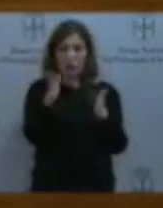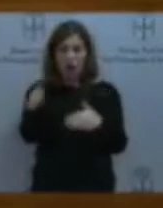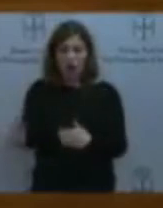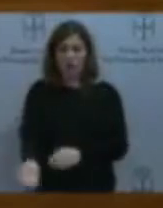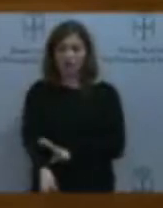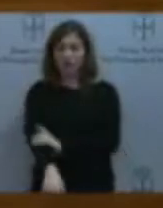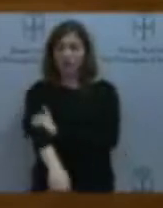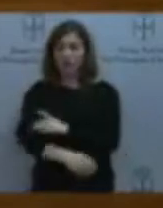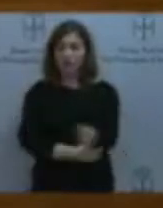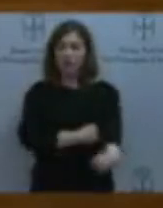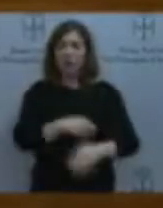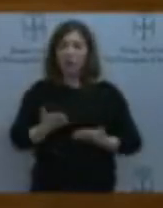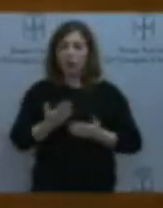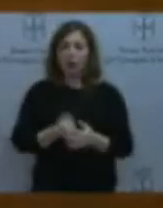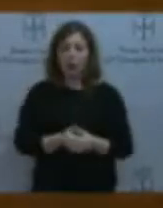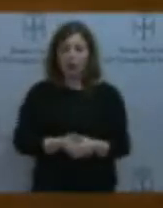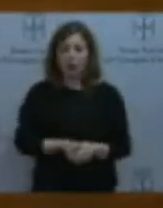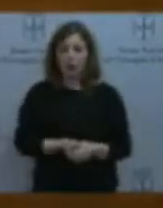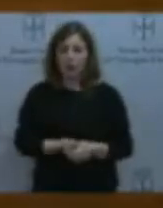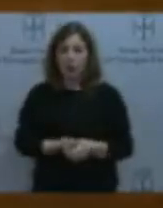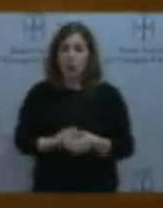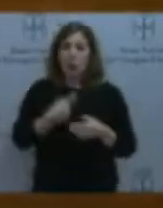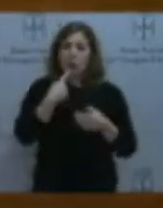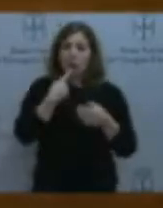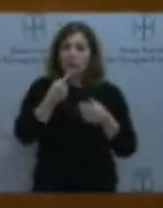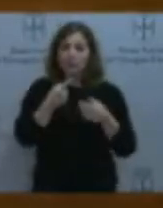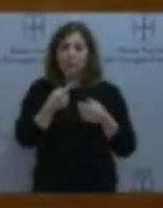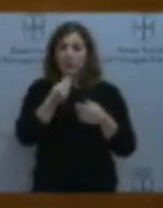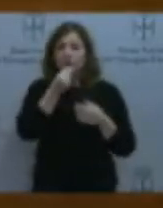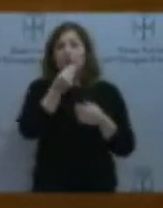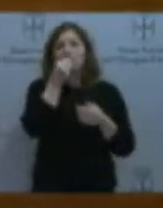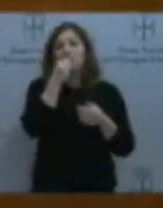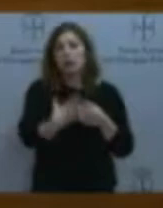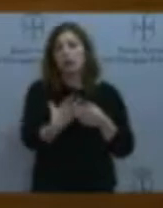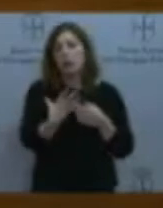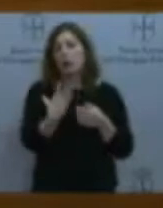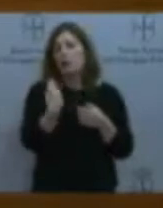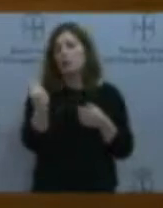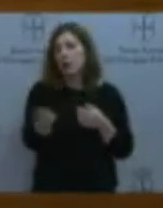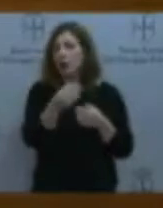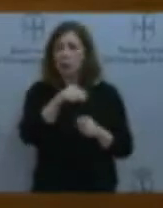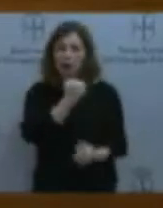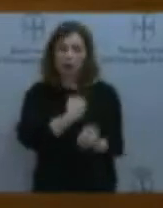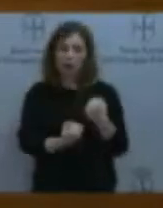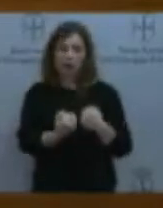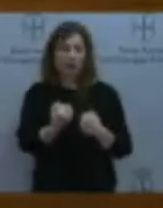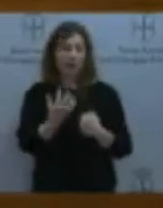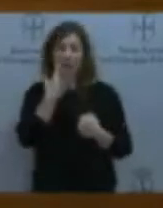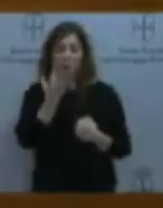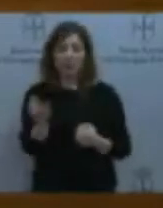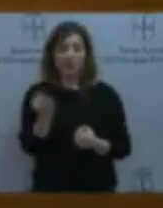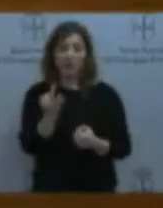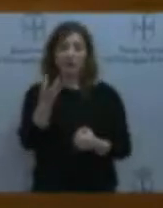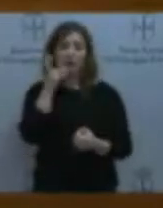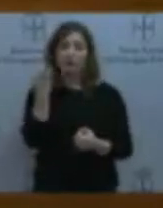Y que cuando lo oyen decir que qué bien que ha llegado la tercerización de nuestra economía, lo que oyen es que nuestros hijos y nuestras hijas